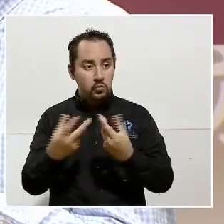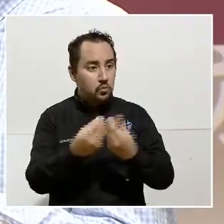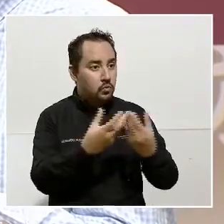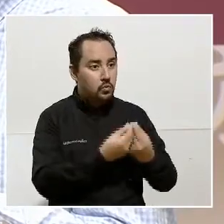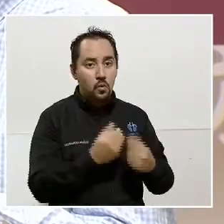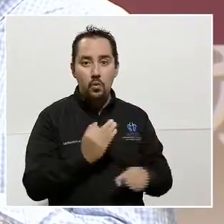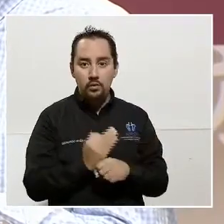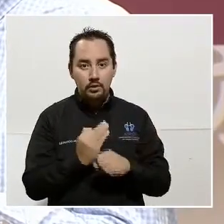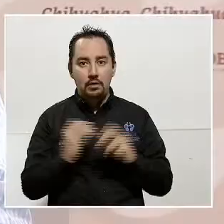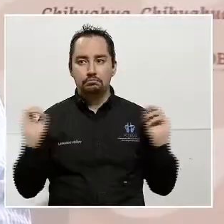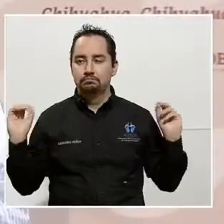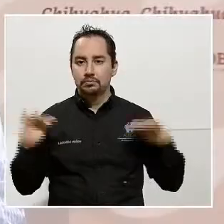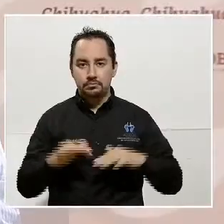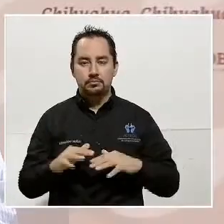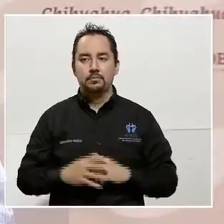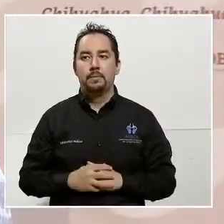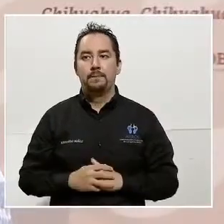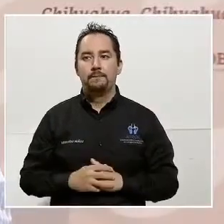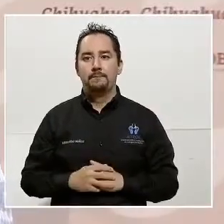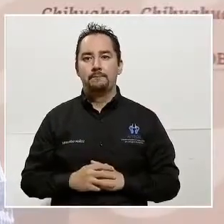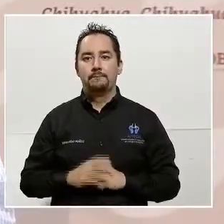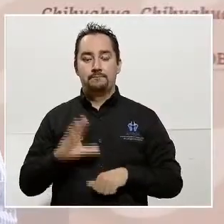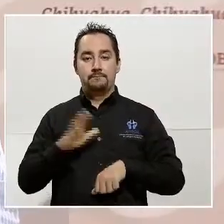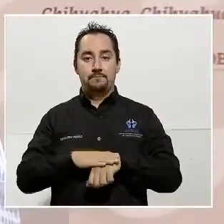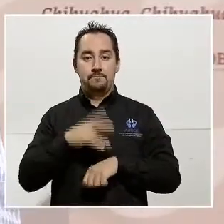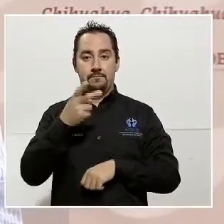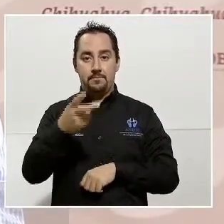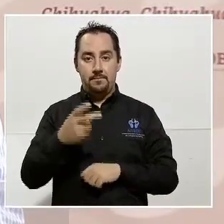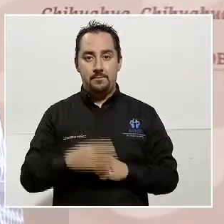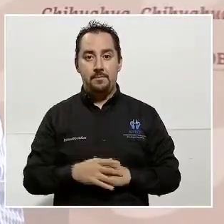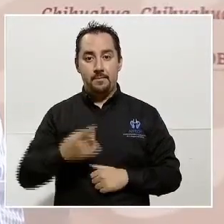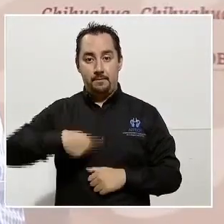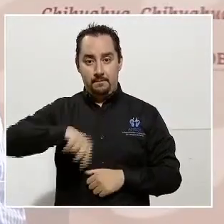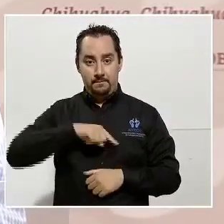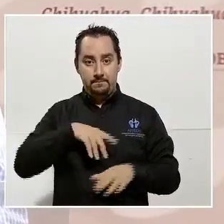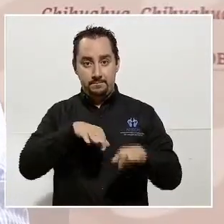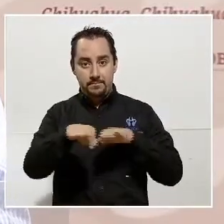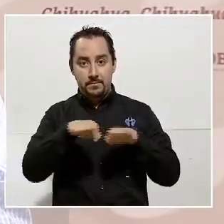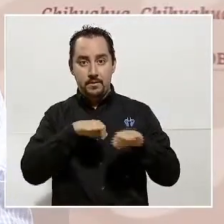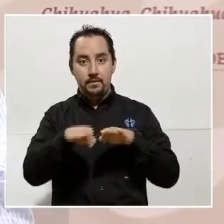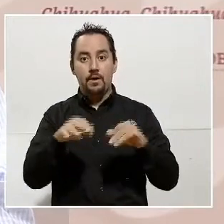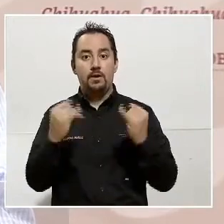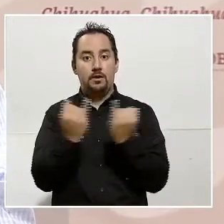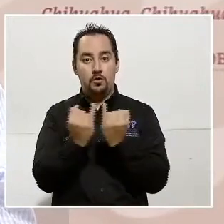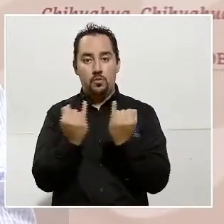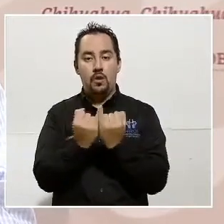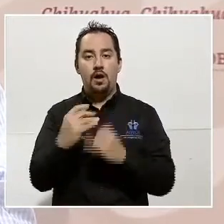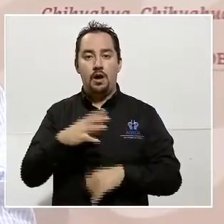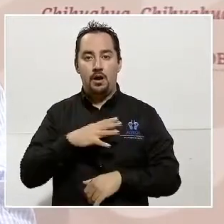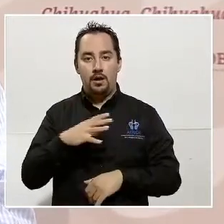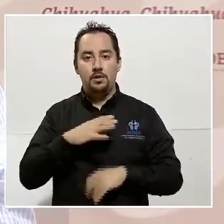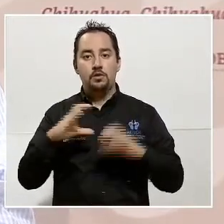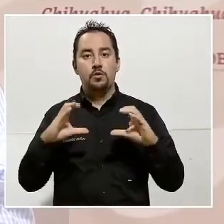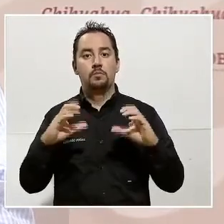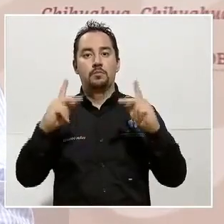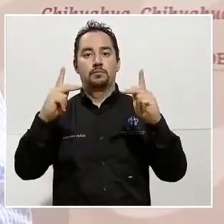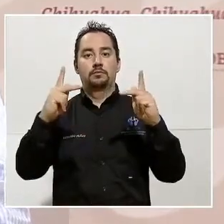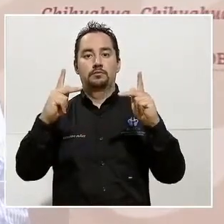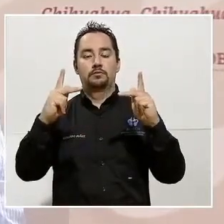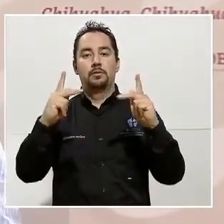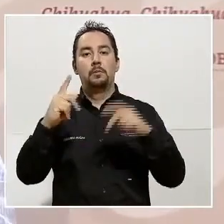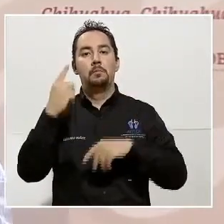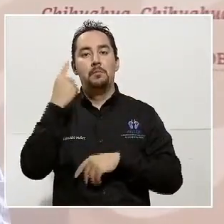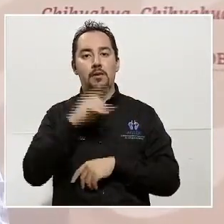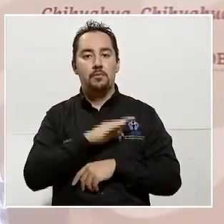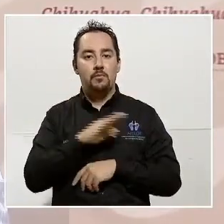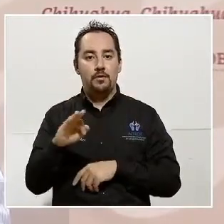reunidas. En esa medida, nuestro trabajo tiene también el compromiso por establecer